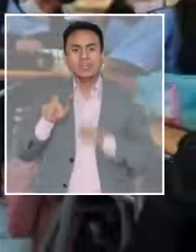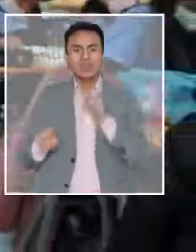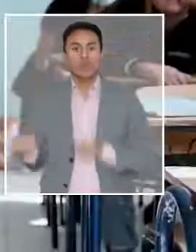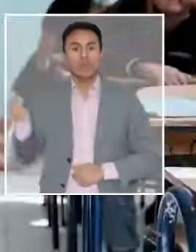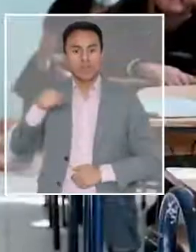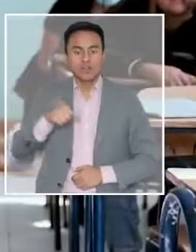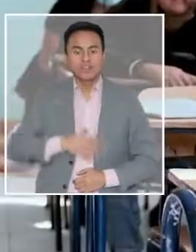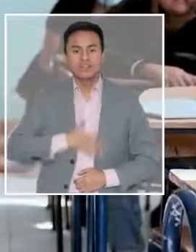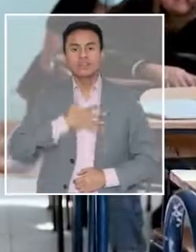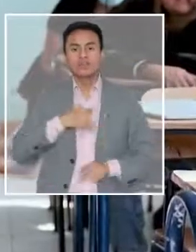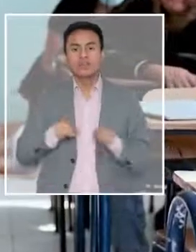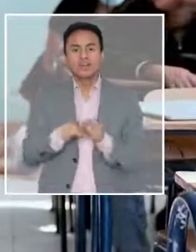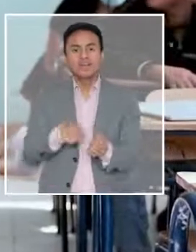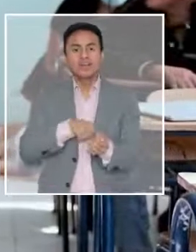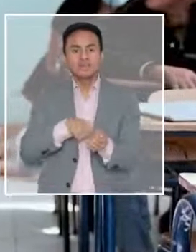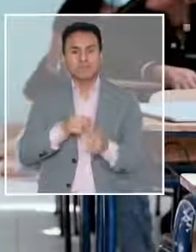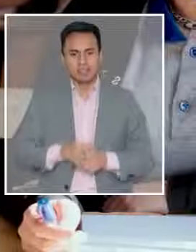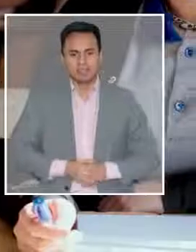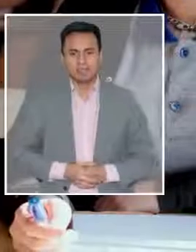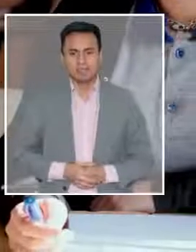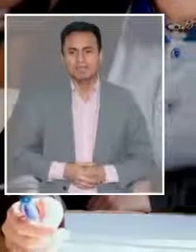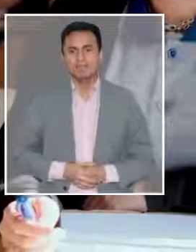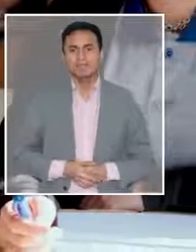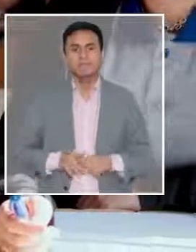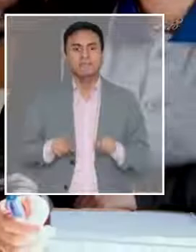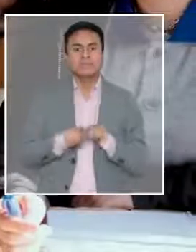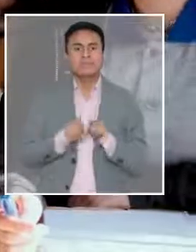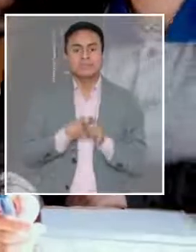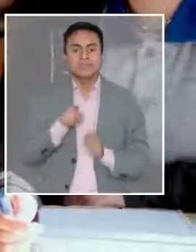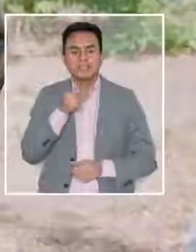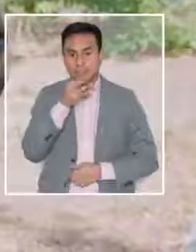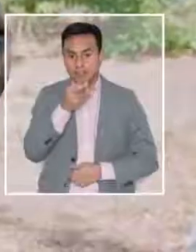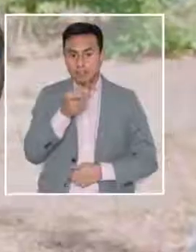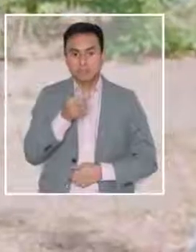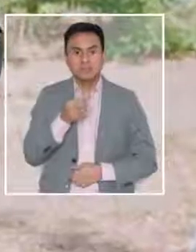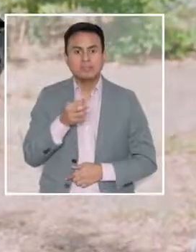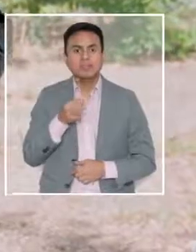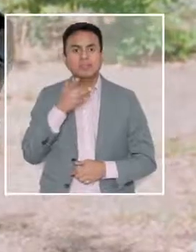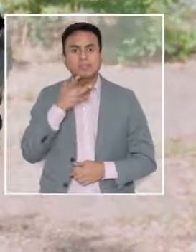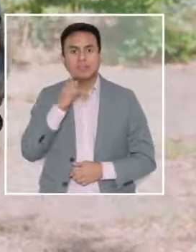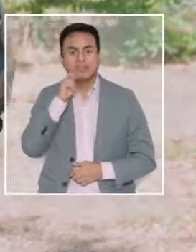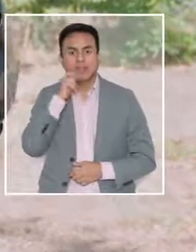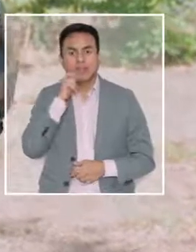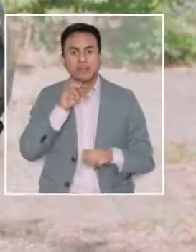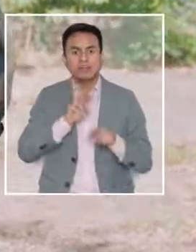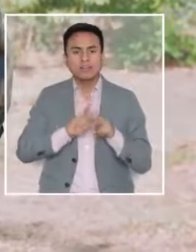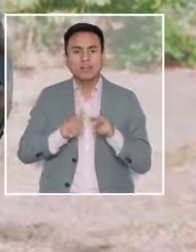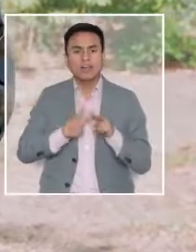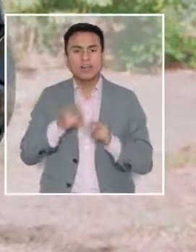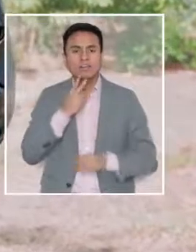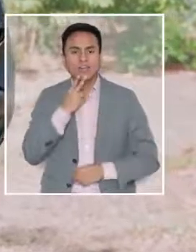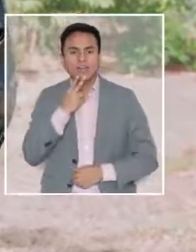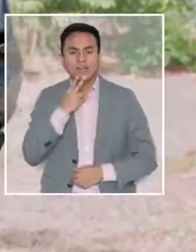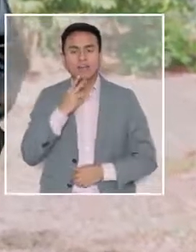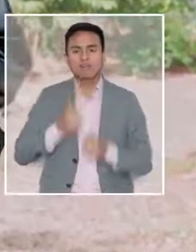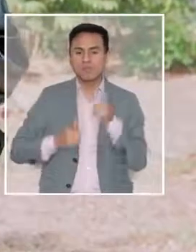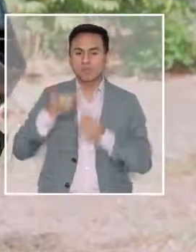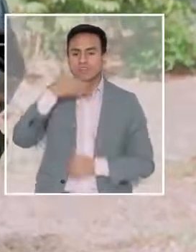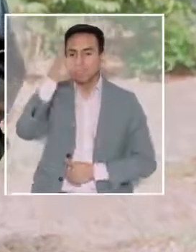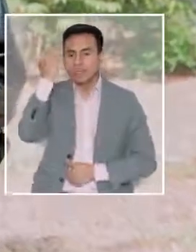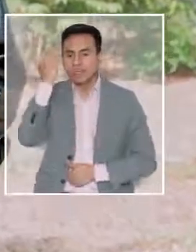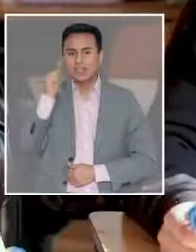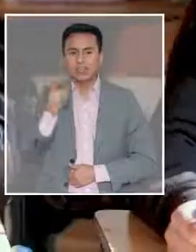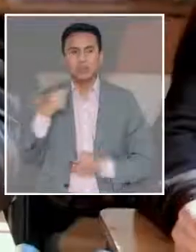acá vuelven y ellos se sienten como en familia. Profe, está ahí para corregirme, para decirme, tú puedes, vamos, si vas a hacer algo en la vida, tú vas a ser